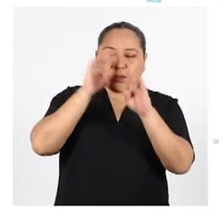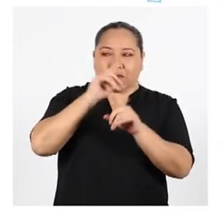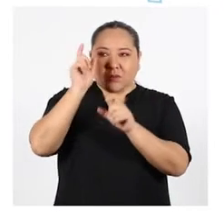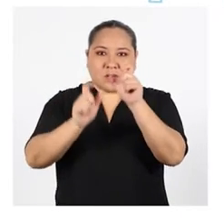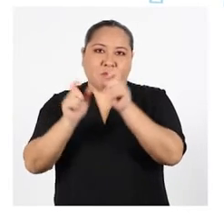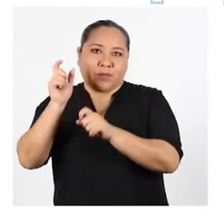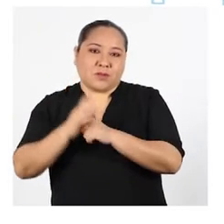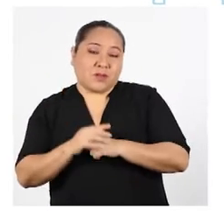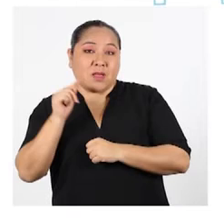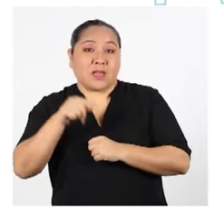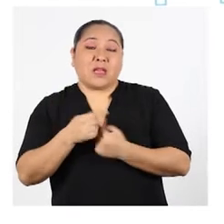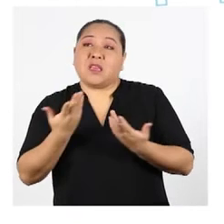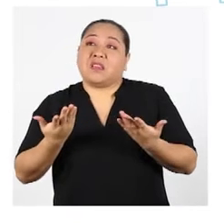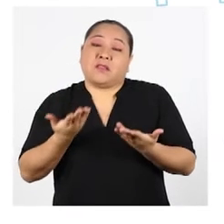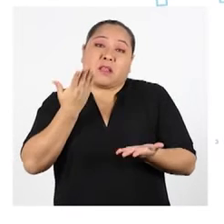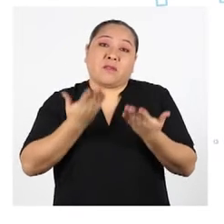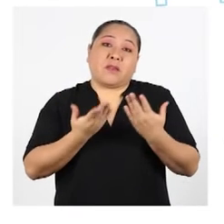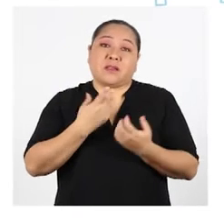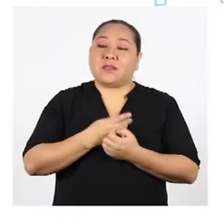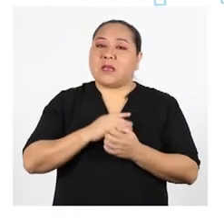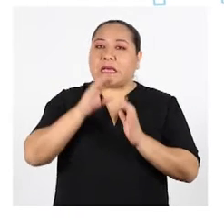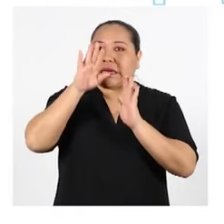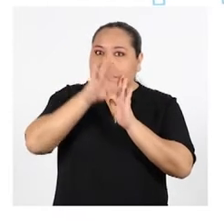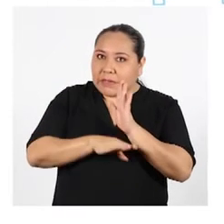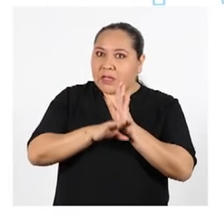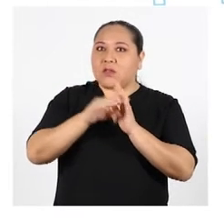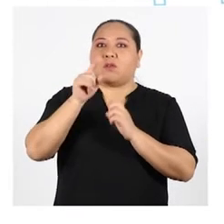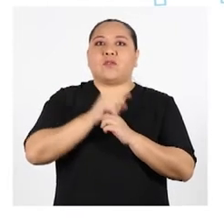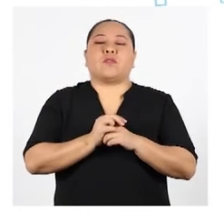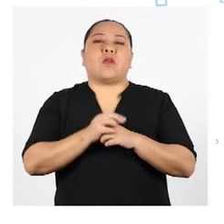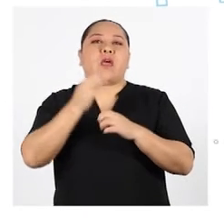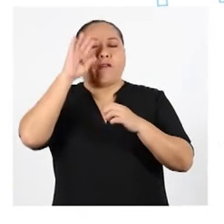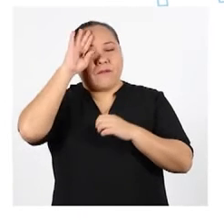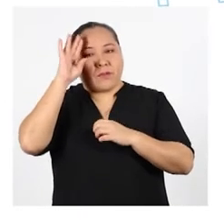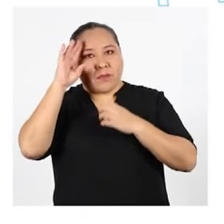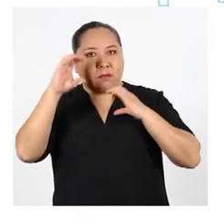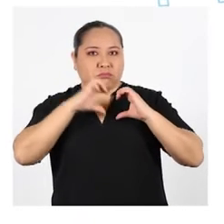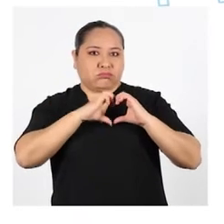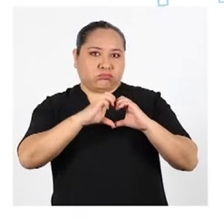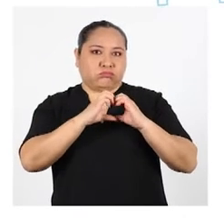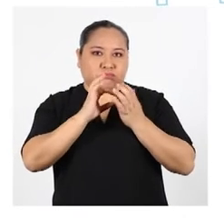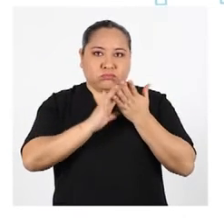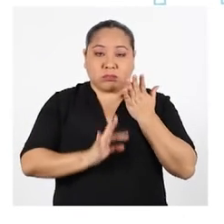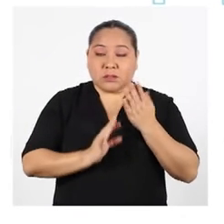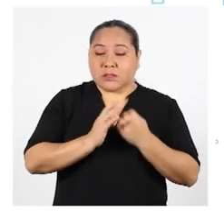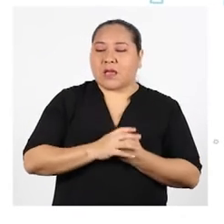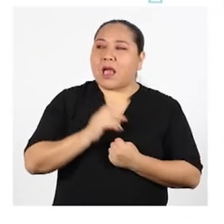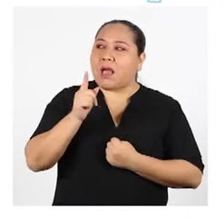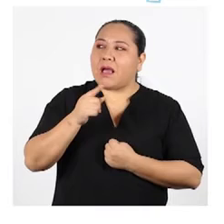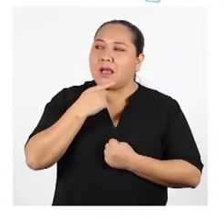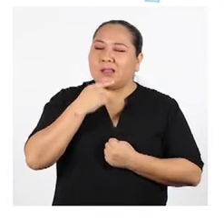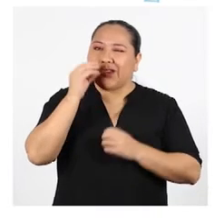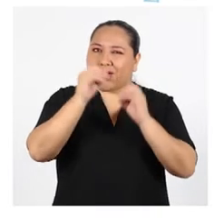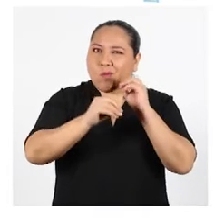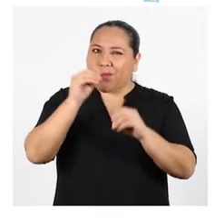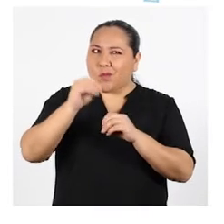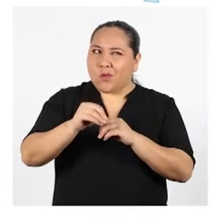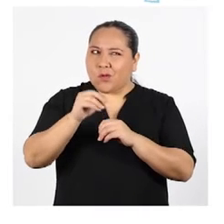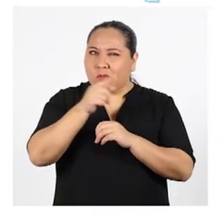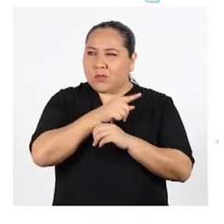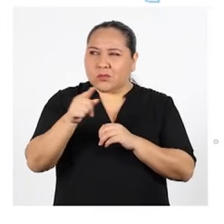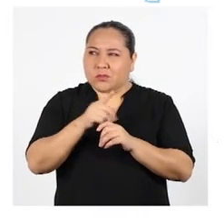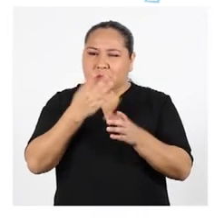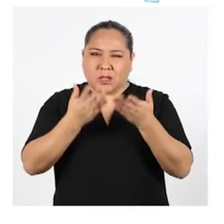en las personas y la posibilidad de padecer enfermedades cardiovasculares. Esto quiere decir que las acciones que proponga en mi